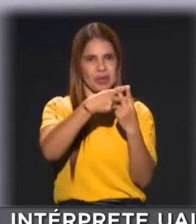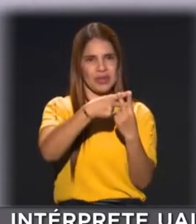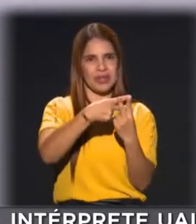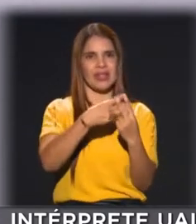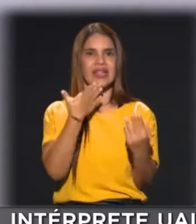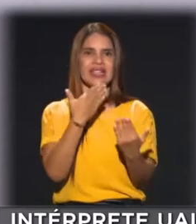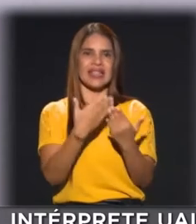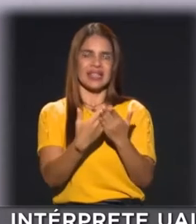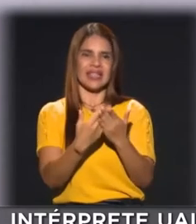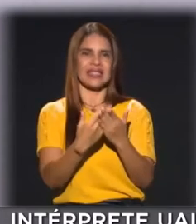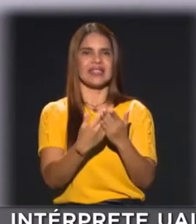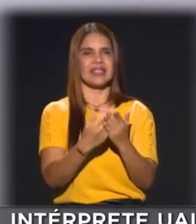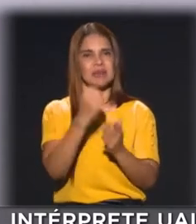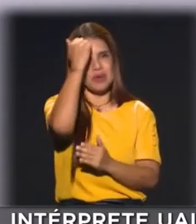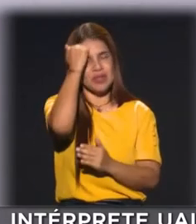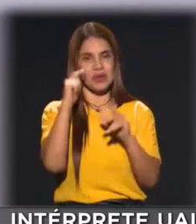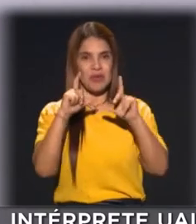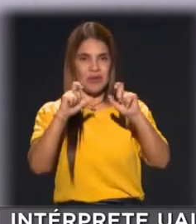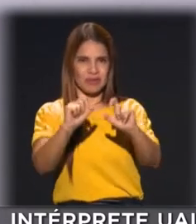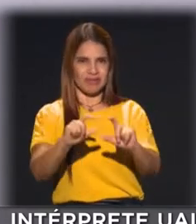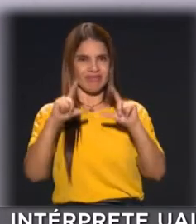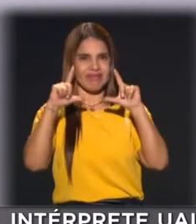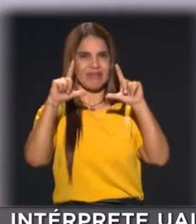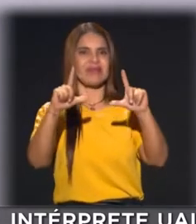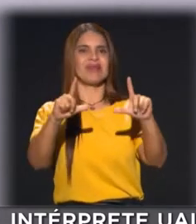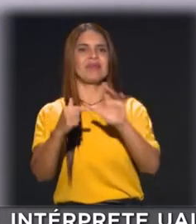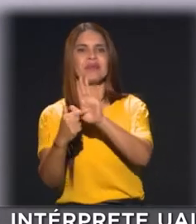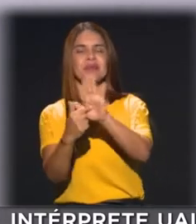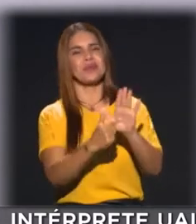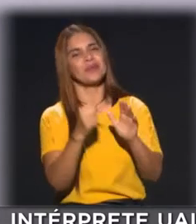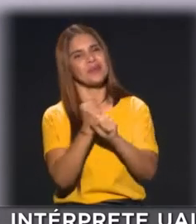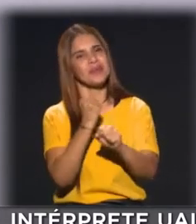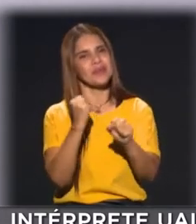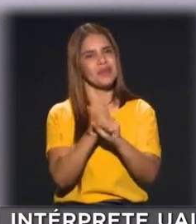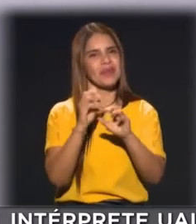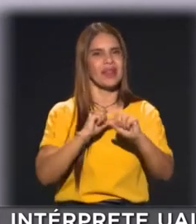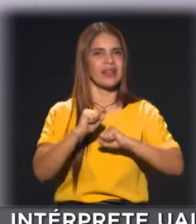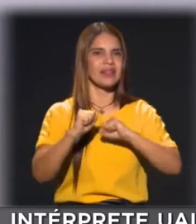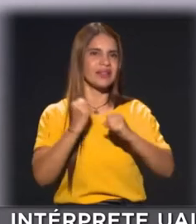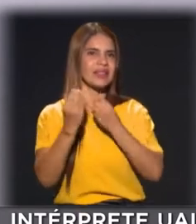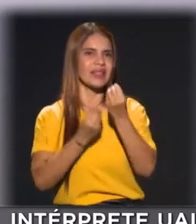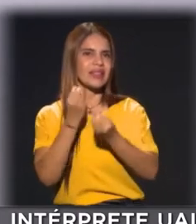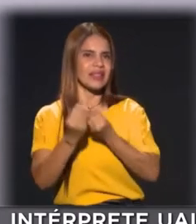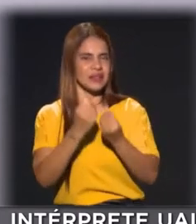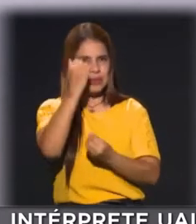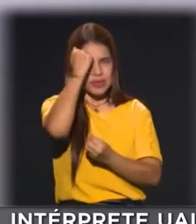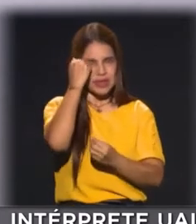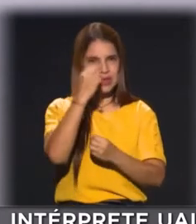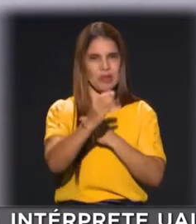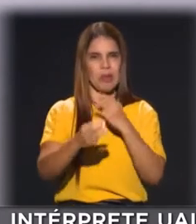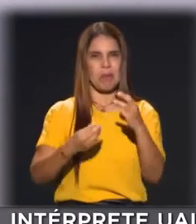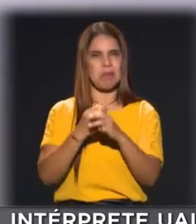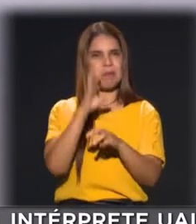gracias maestro, y etiquetan la foto para exaltar la labor que realizan todos los docentes desde cualquier parte del mundo. Bueno, y ya tengo